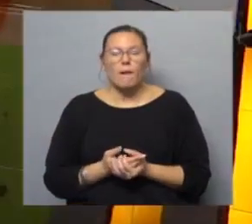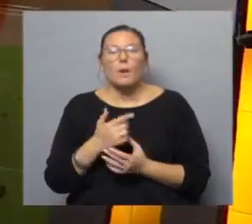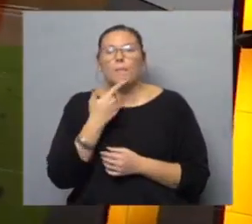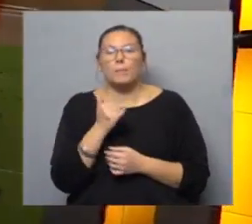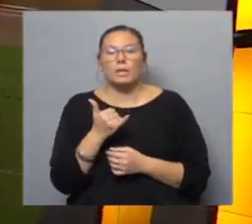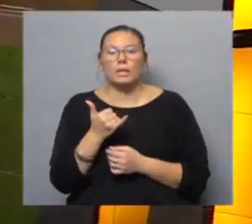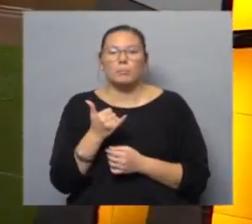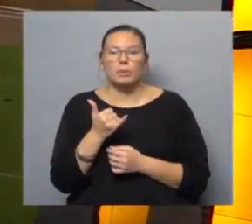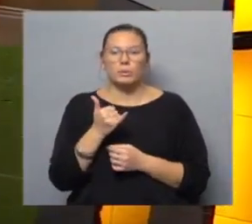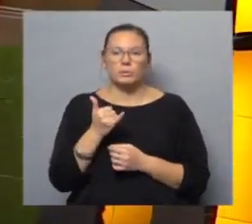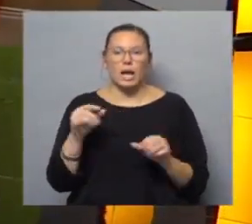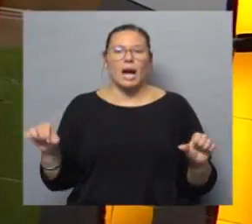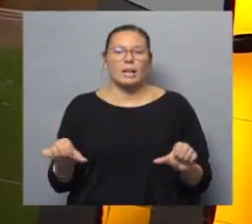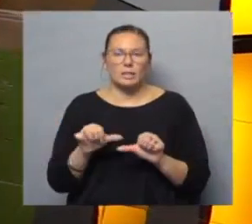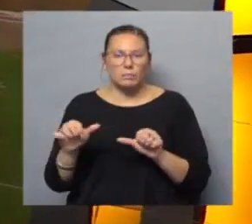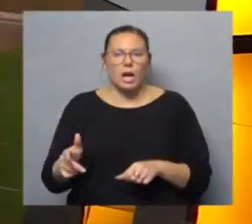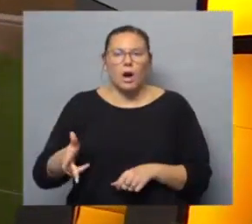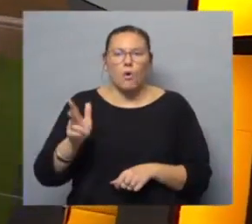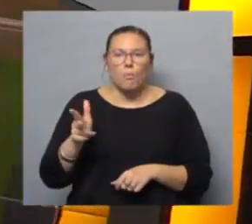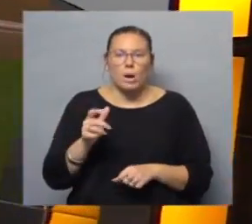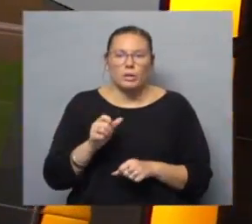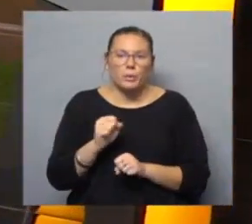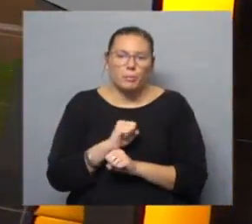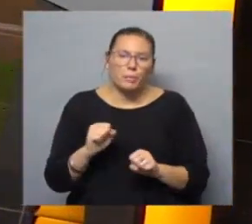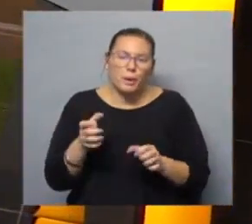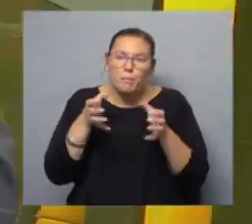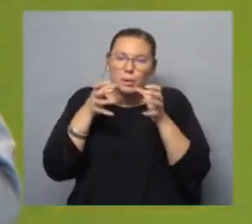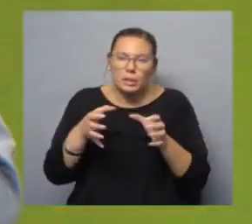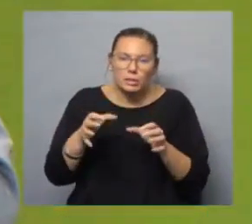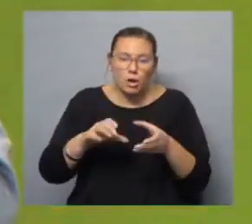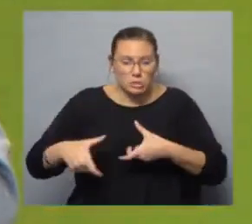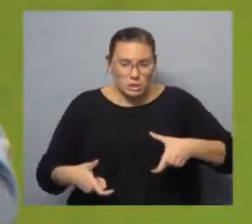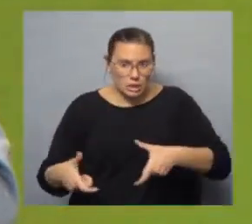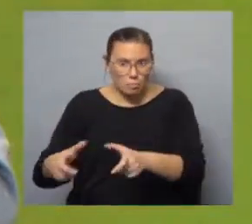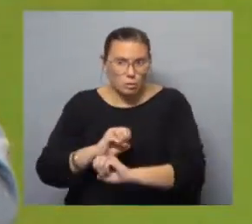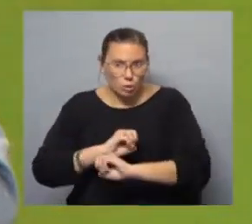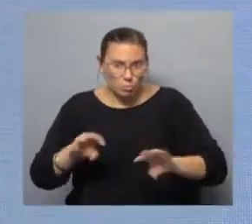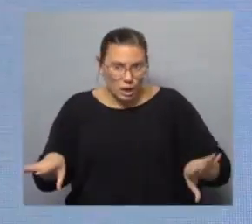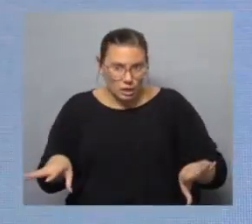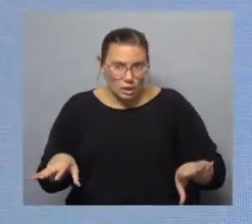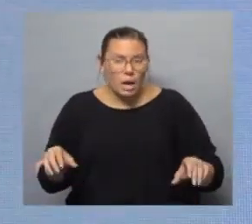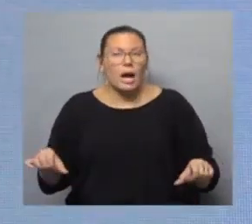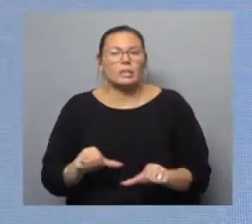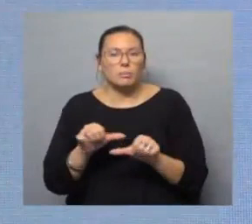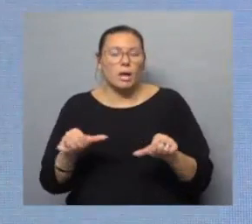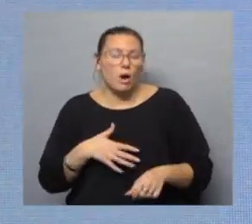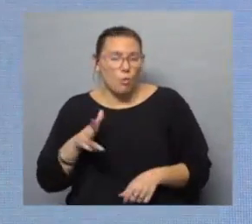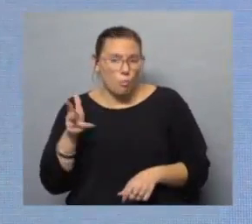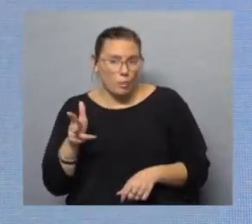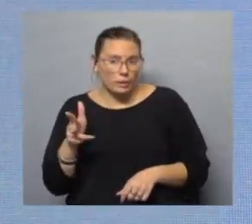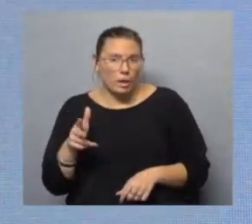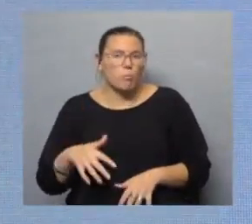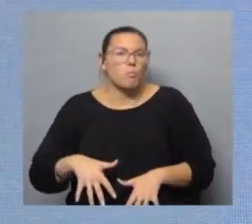ejemplo, ¿cuáles serían las actividades humanas que pueden ser perniciosas? ¿Saneamiento mal hecho, por ejemplo? Actividades humanas, a ver, todas